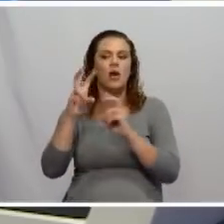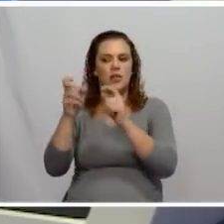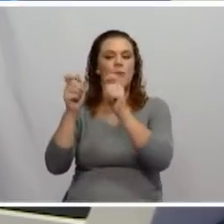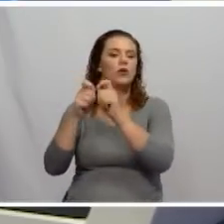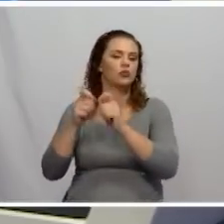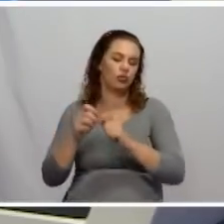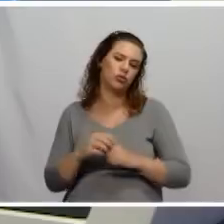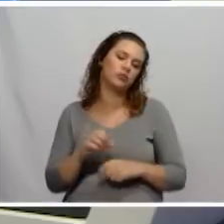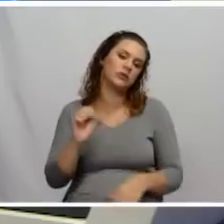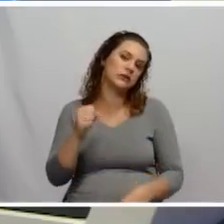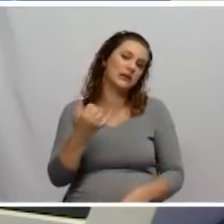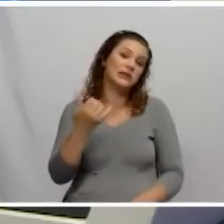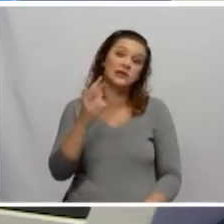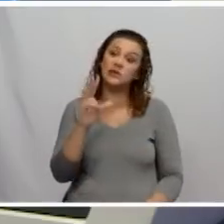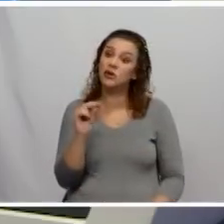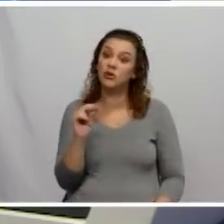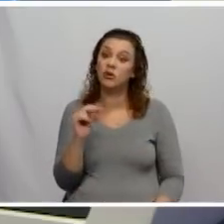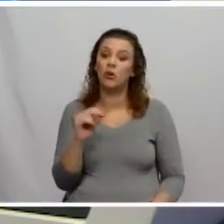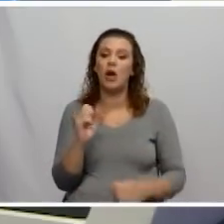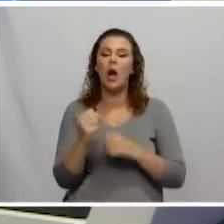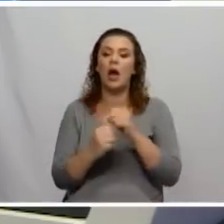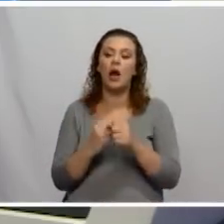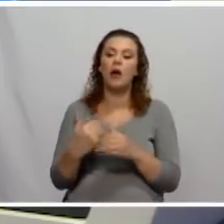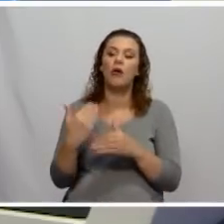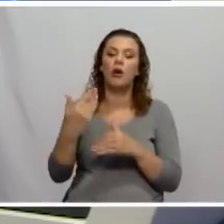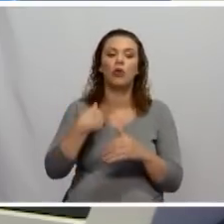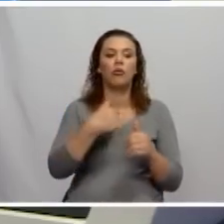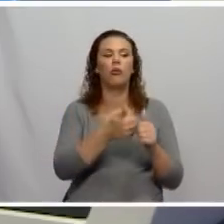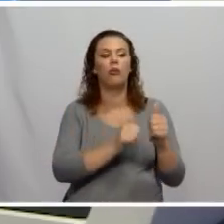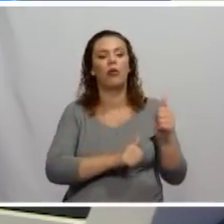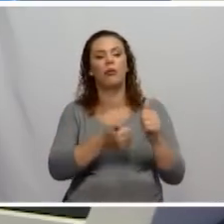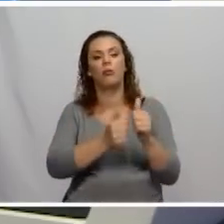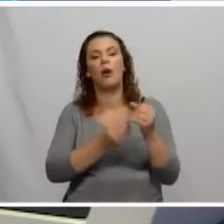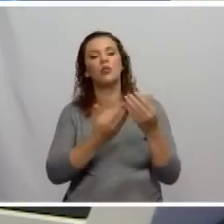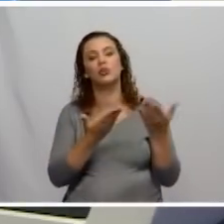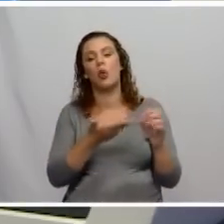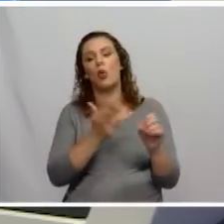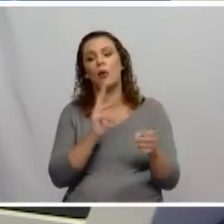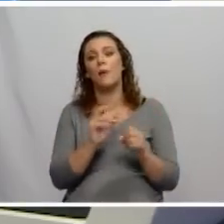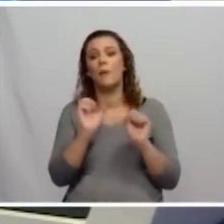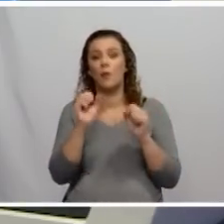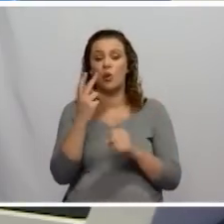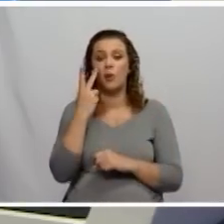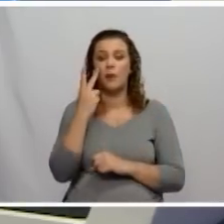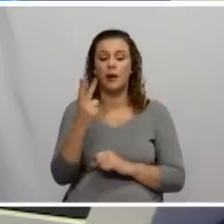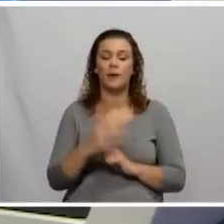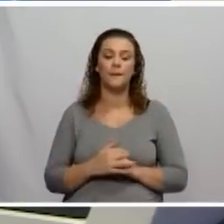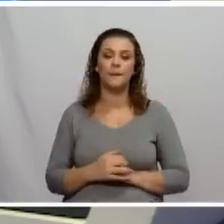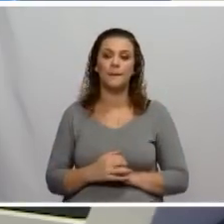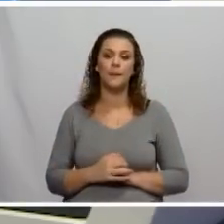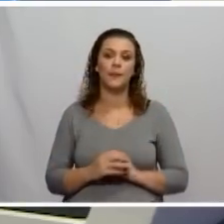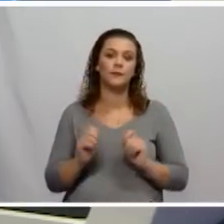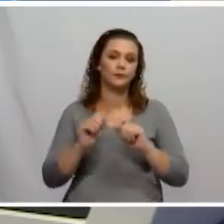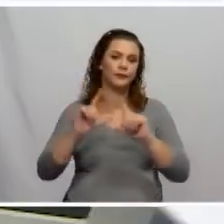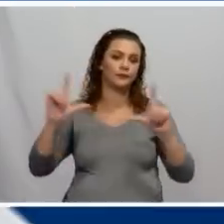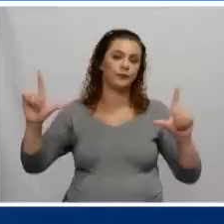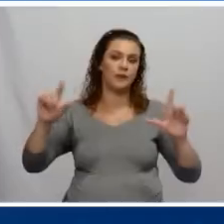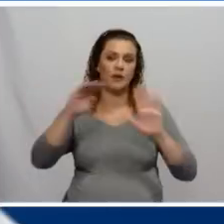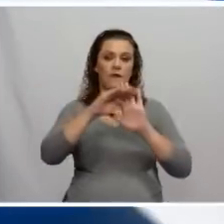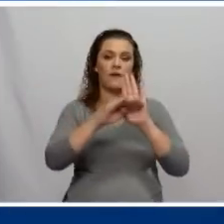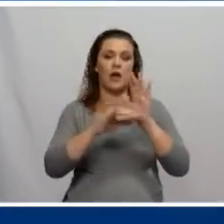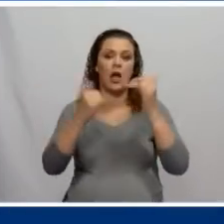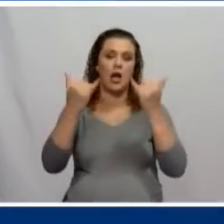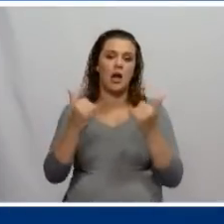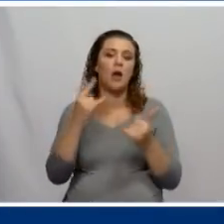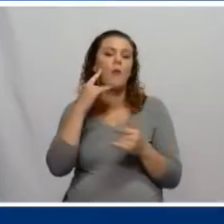de los puntos si no van a pasar los años y nos vamos a quedar fuera de muchas cosas sí podemos ver el ranking como está verdad